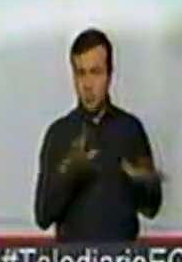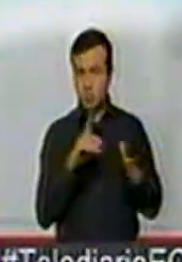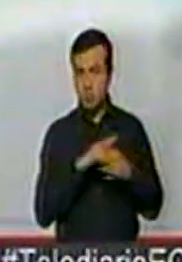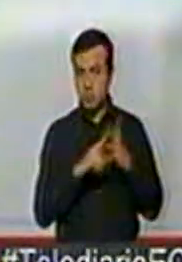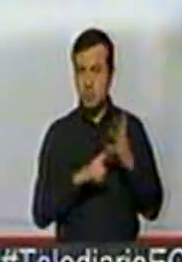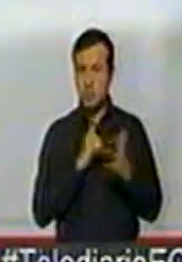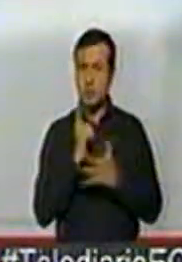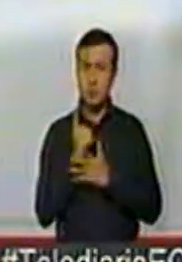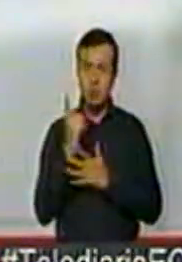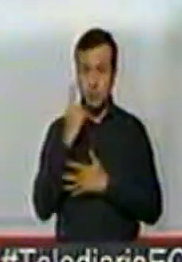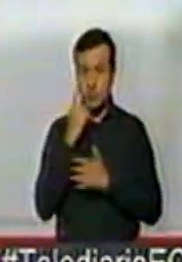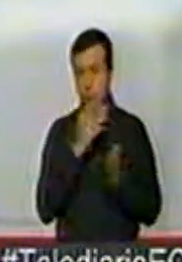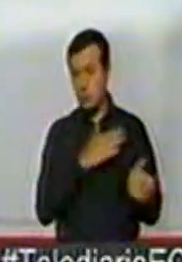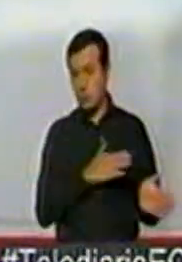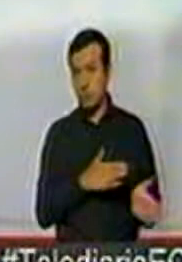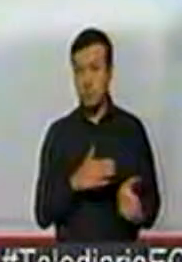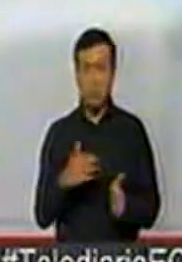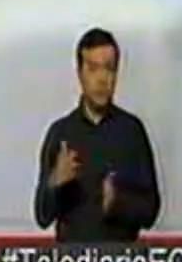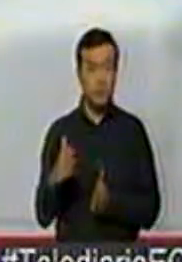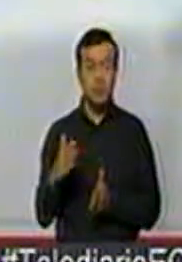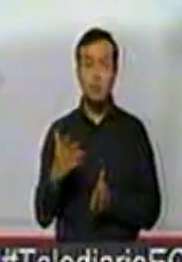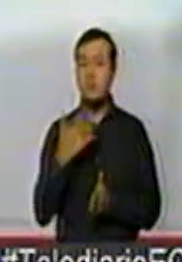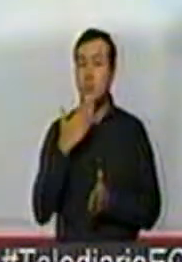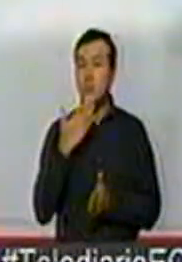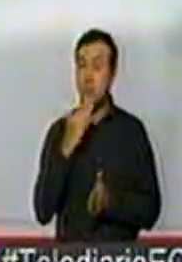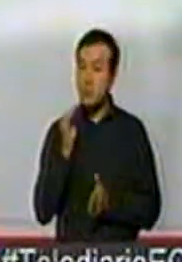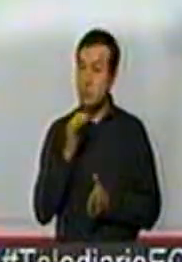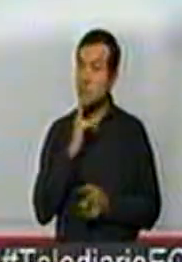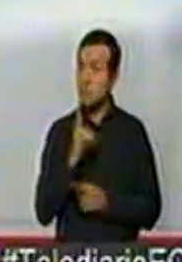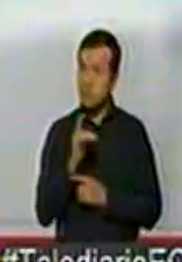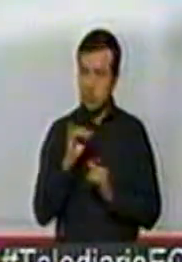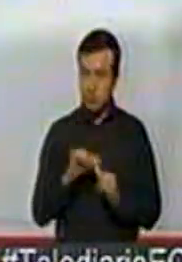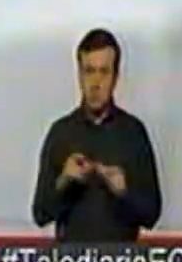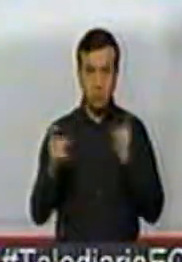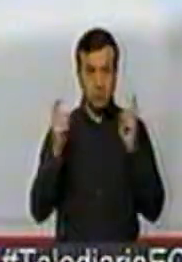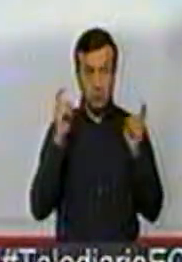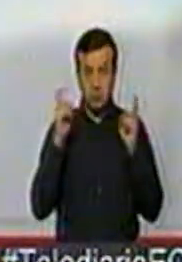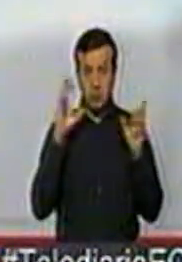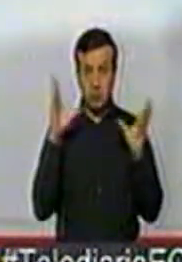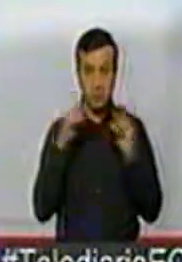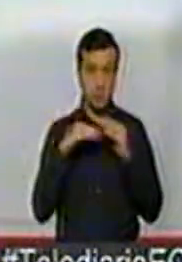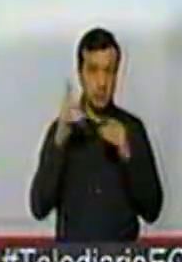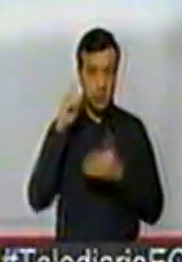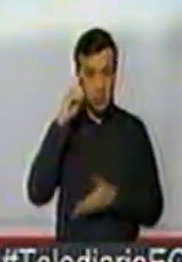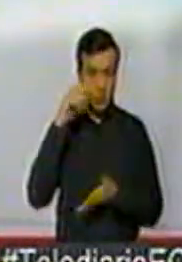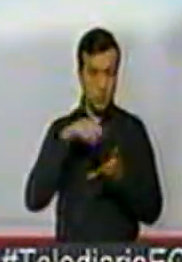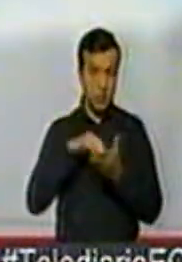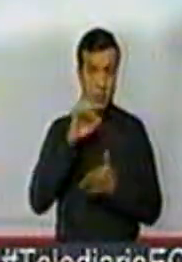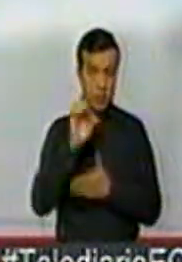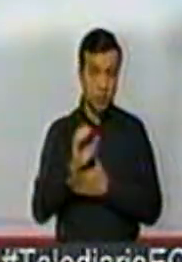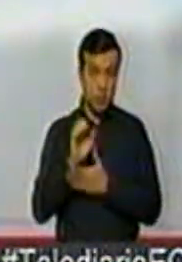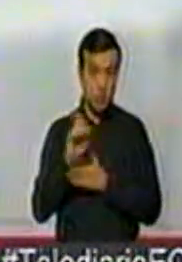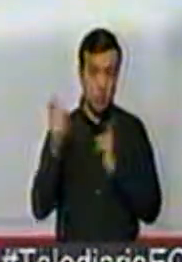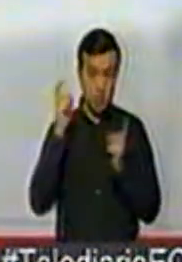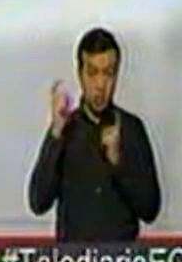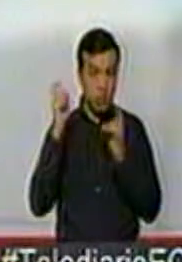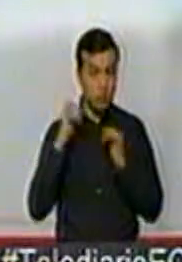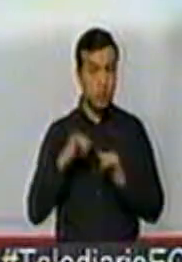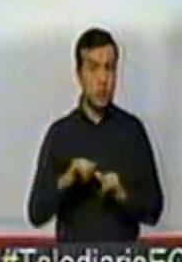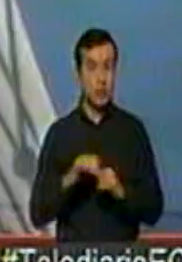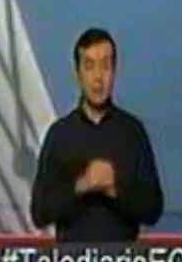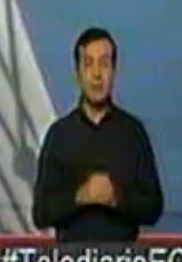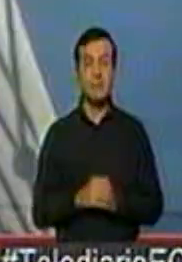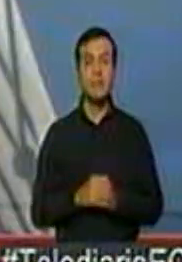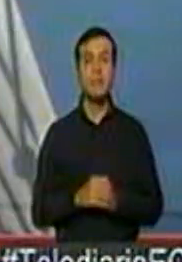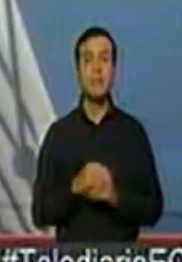que efectivamente pueda ser un ejercicio regulado, controlado, y que además el Estado ecuatoriano no pierda la rectoría del mismo. Estamos hablando